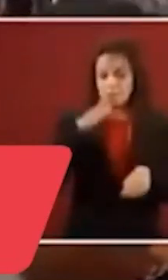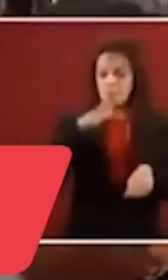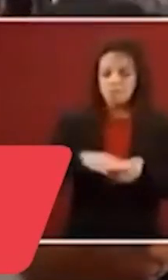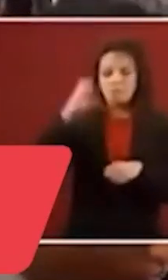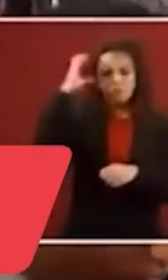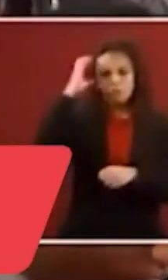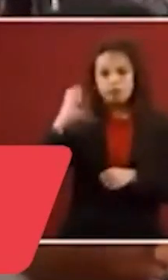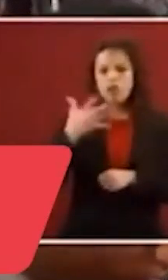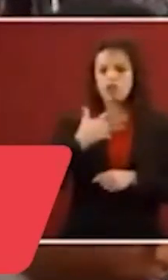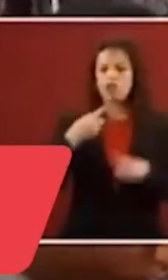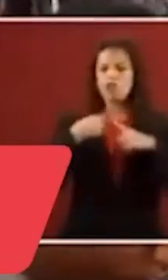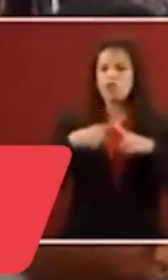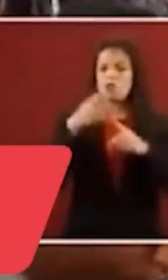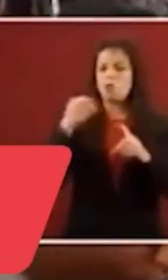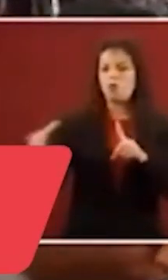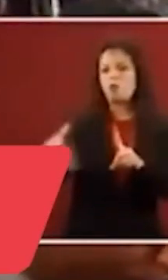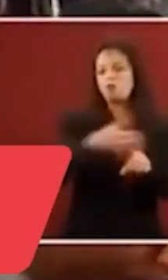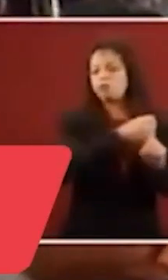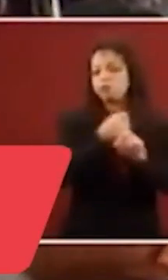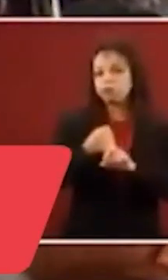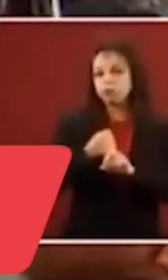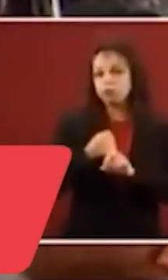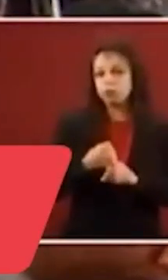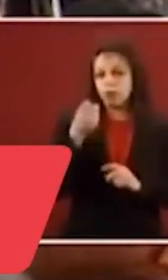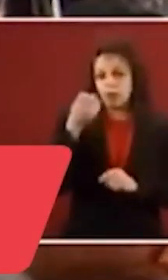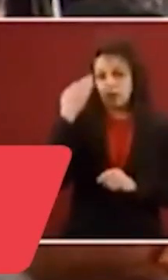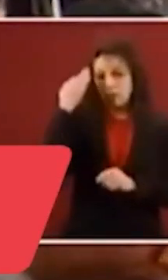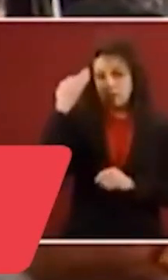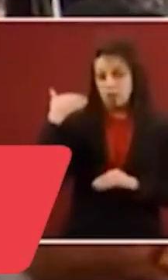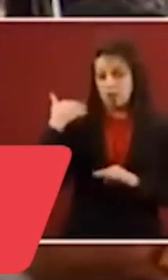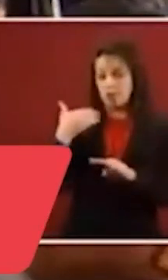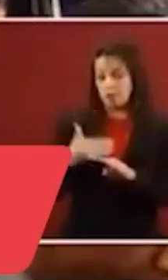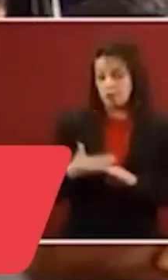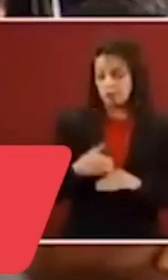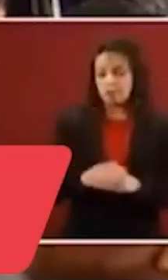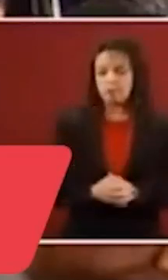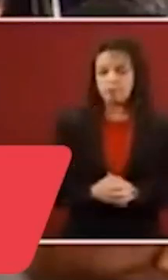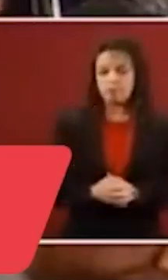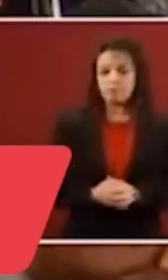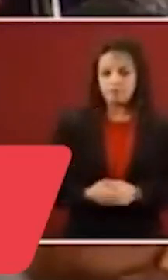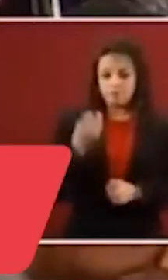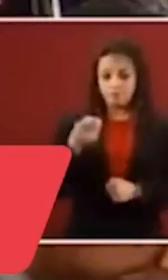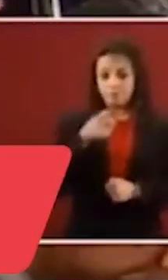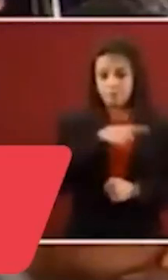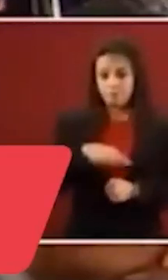de Yemen y de Palestina. ¿Por qué el señor Jorge Ramos, que está tan